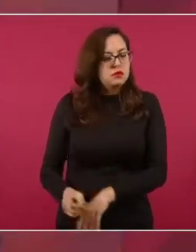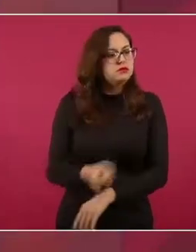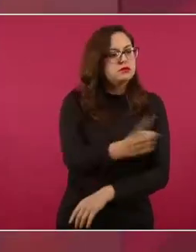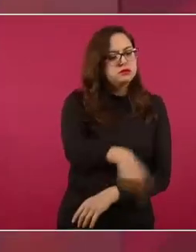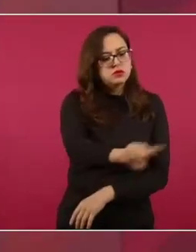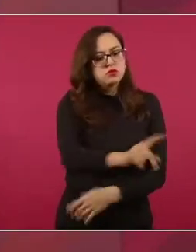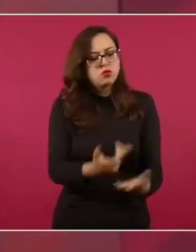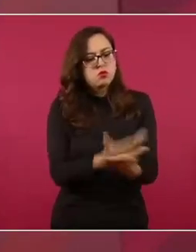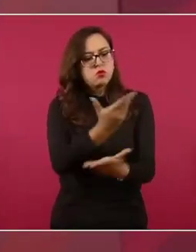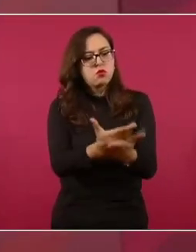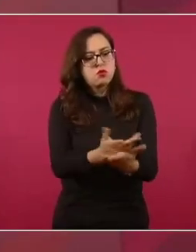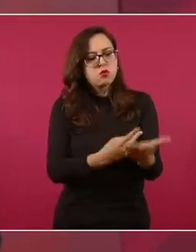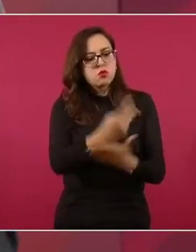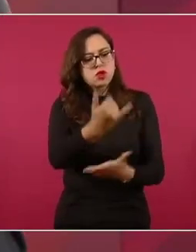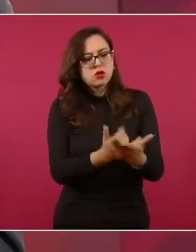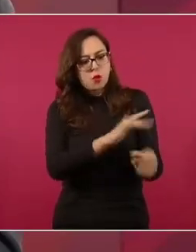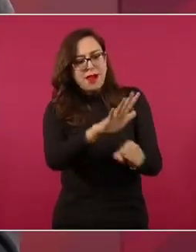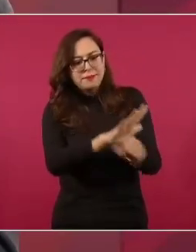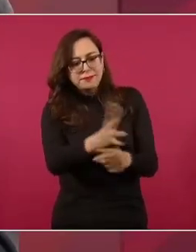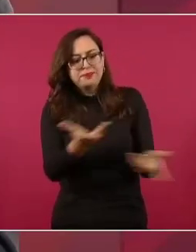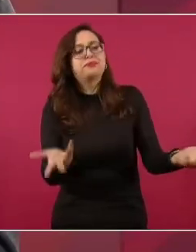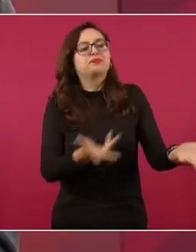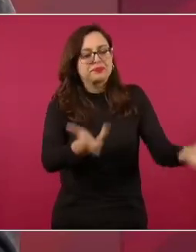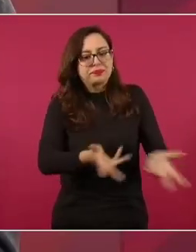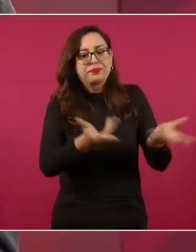¿Dónde está el proyecto de Claudio?